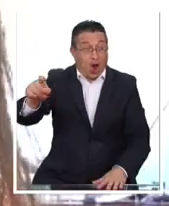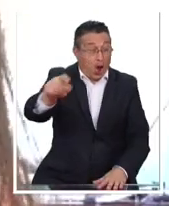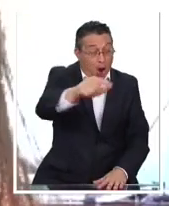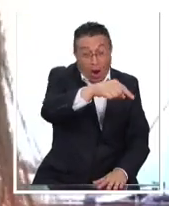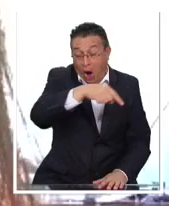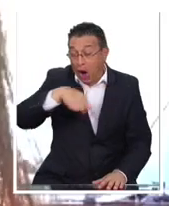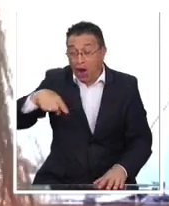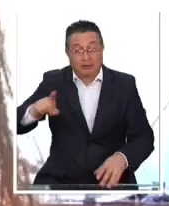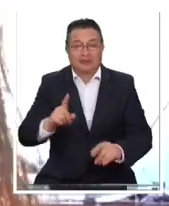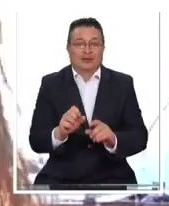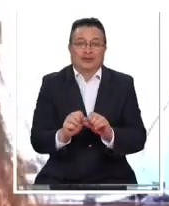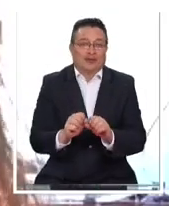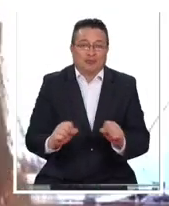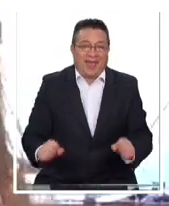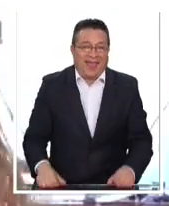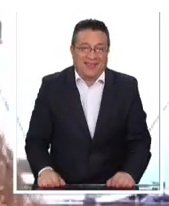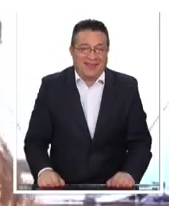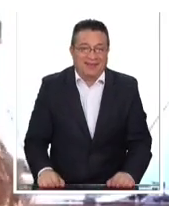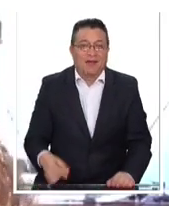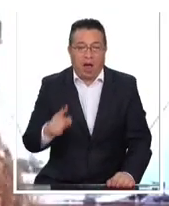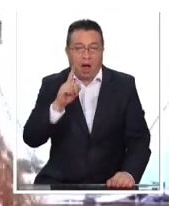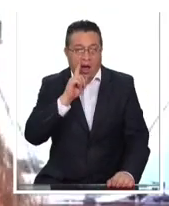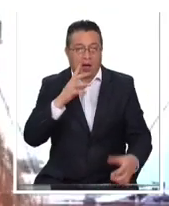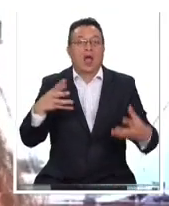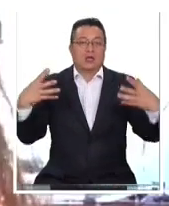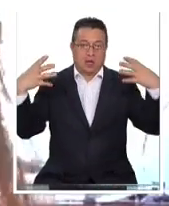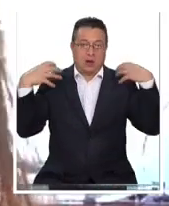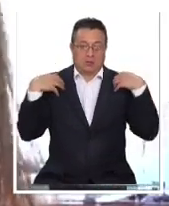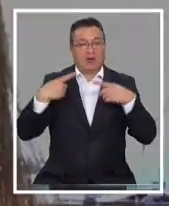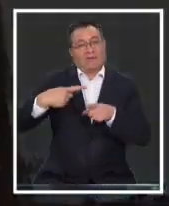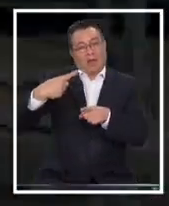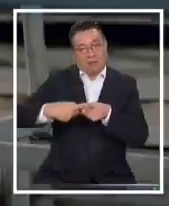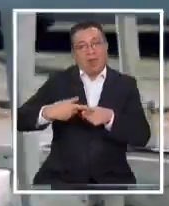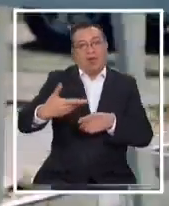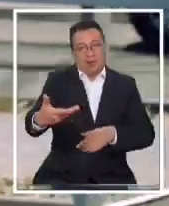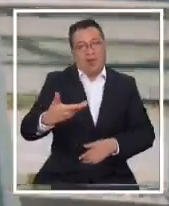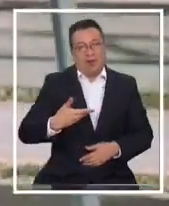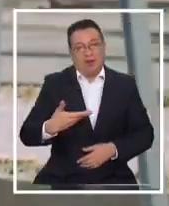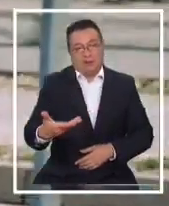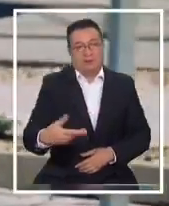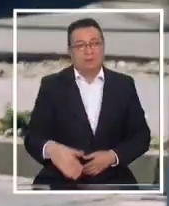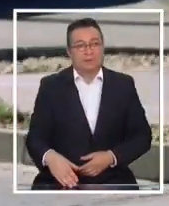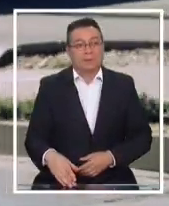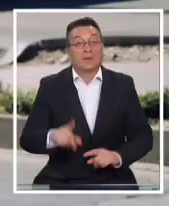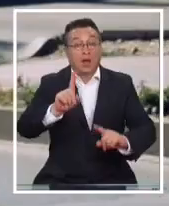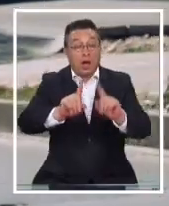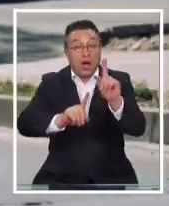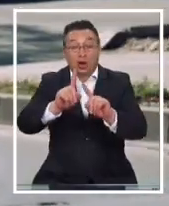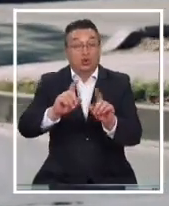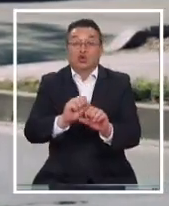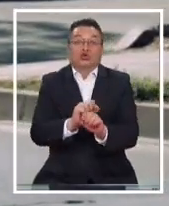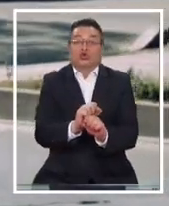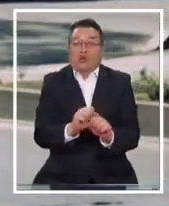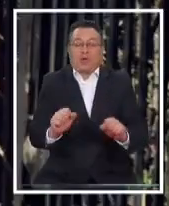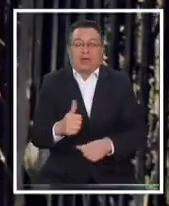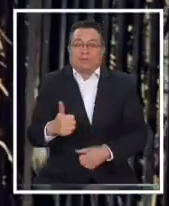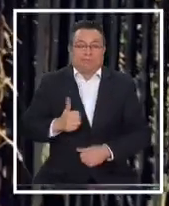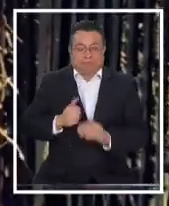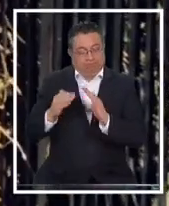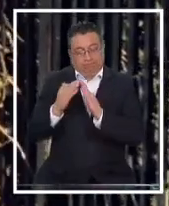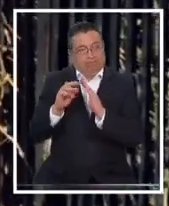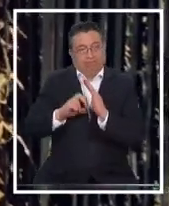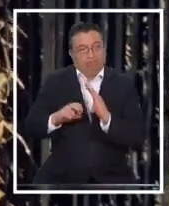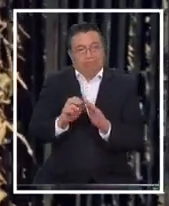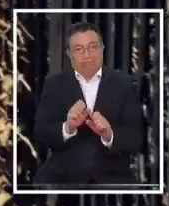en cuarentena de nuestro país. Entonces hay responsabilidades compartidas. A todos aquellos que simplemente no pueden cumplir con la